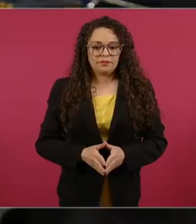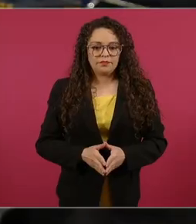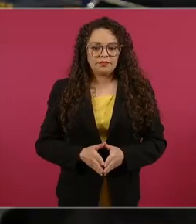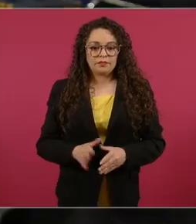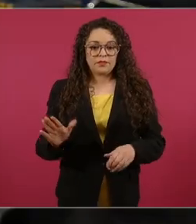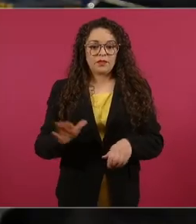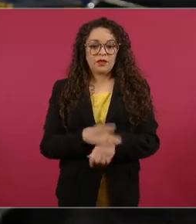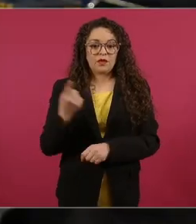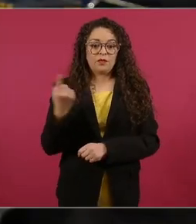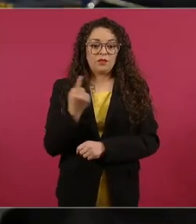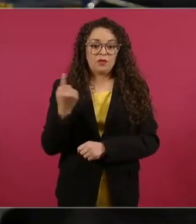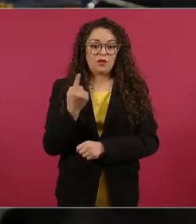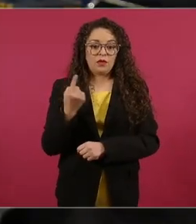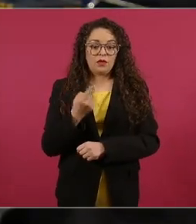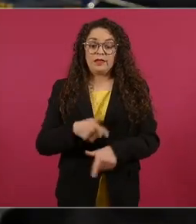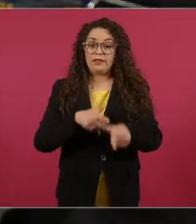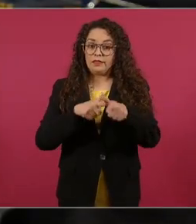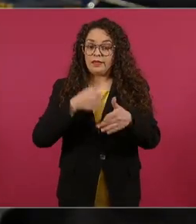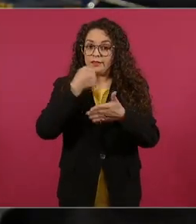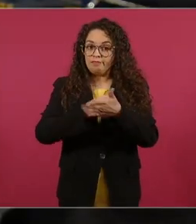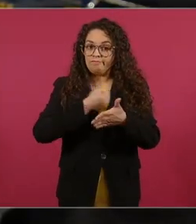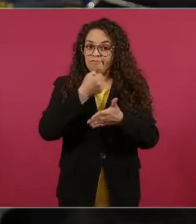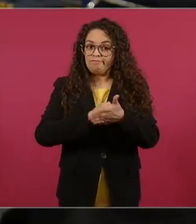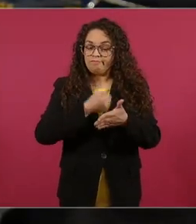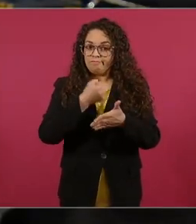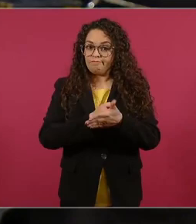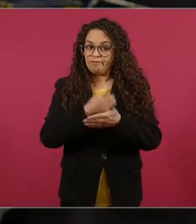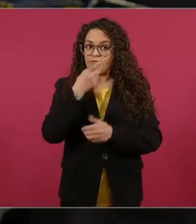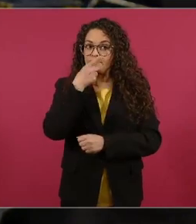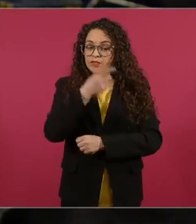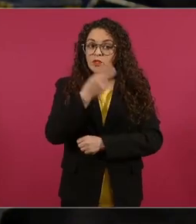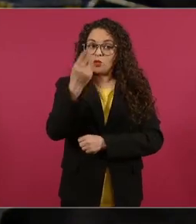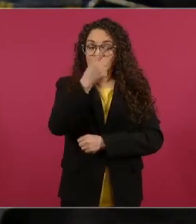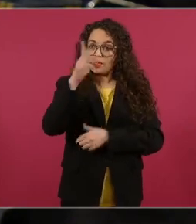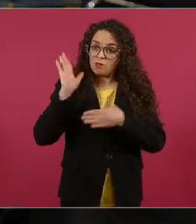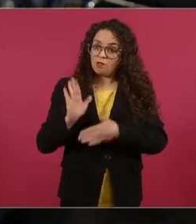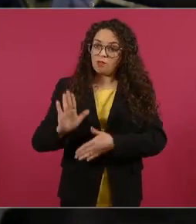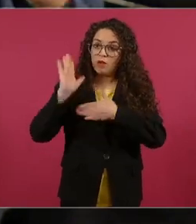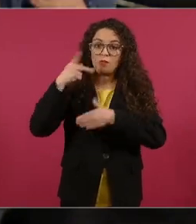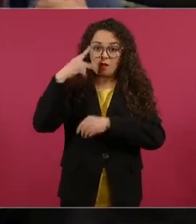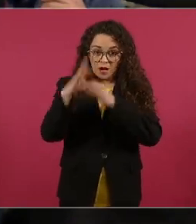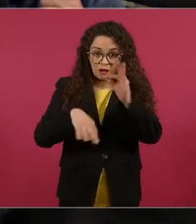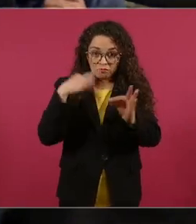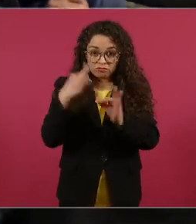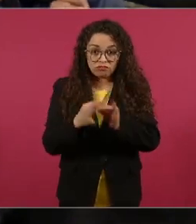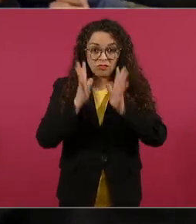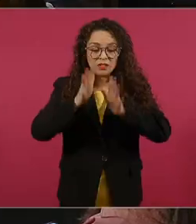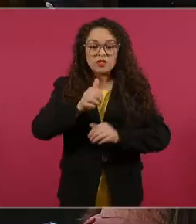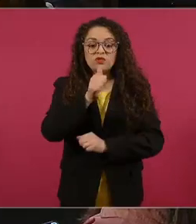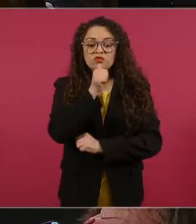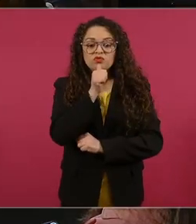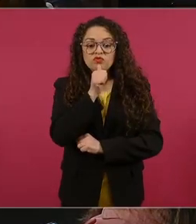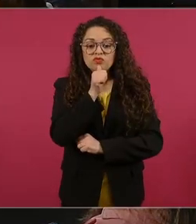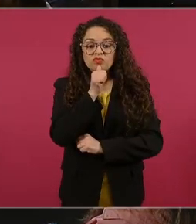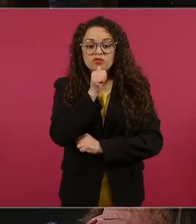este gobierno en el que la exigencia sigue siendo que no se cumplió con lo que se prometió? Inclusive estamos